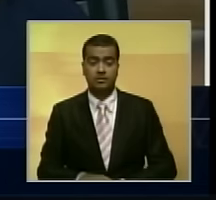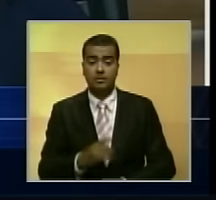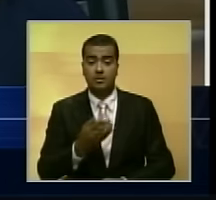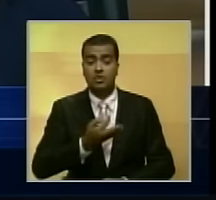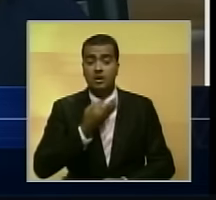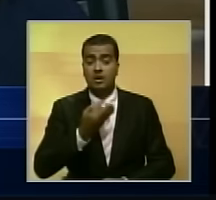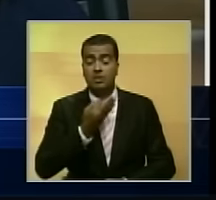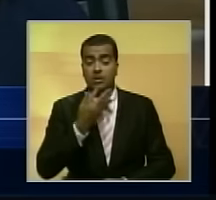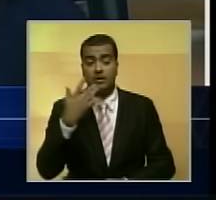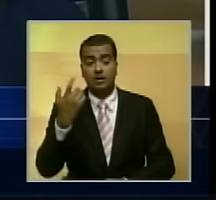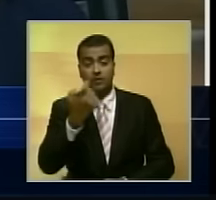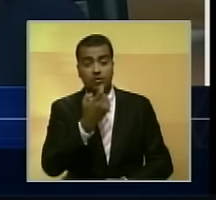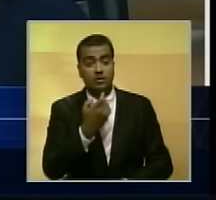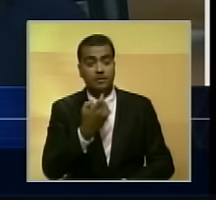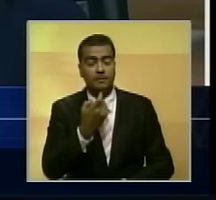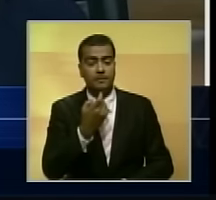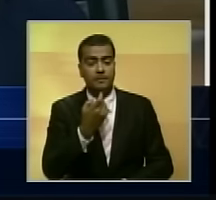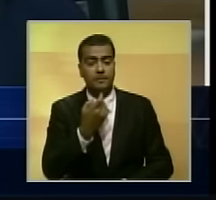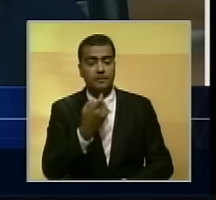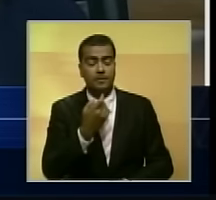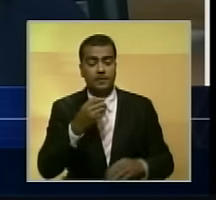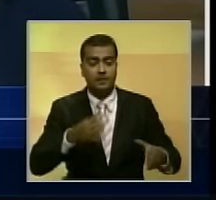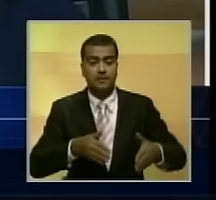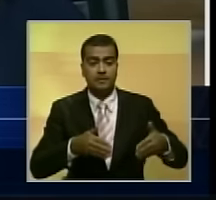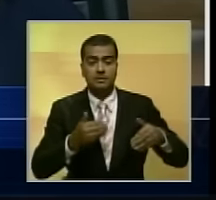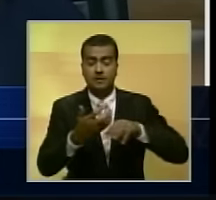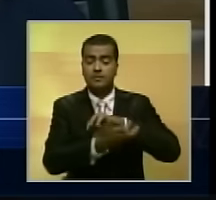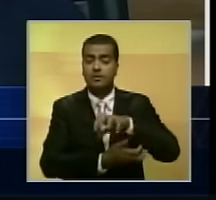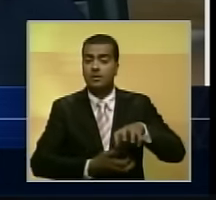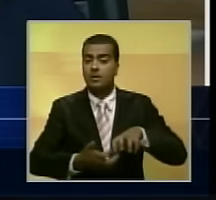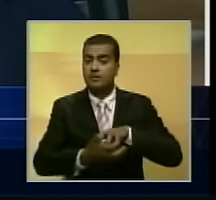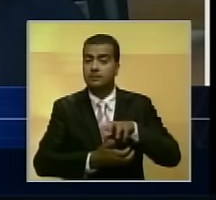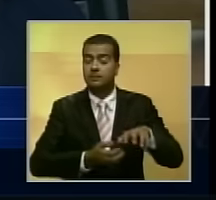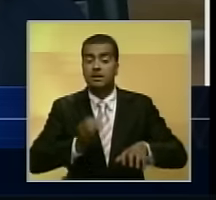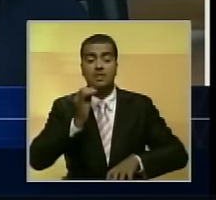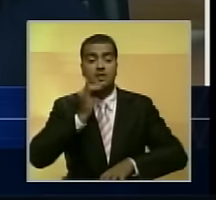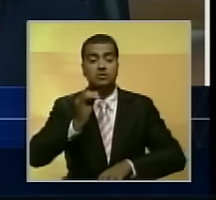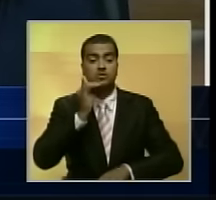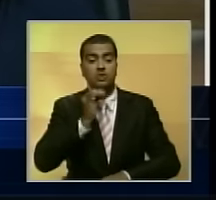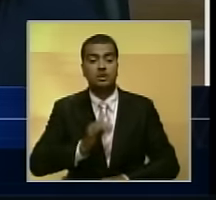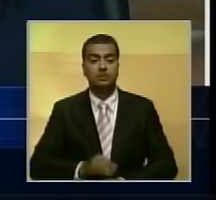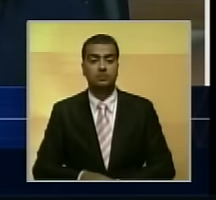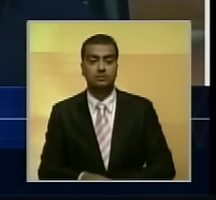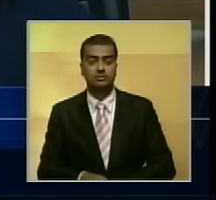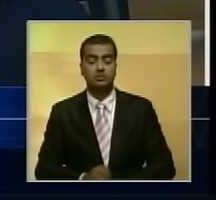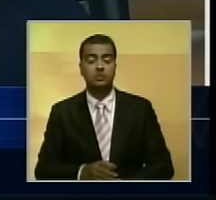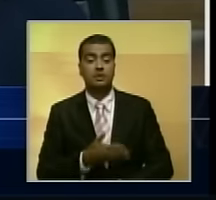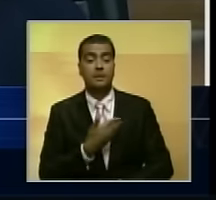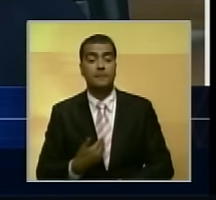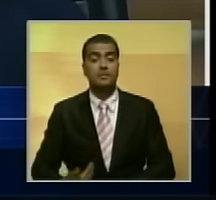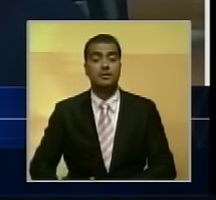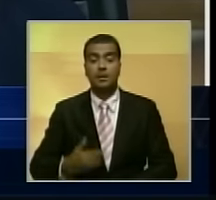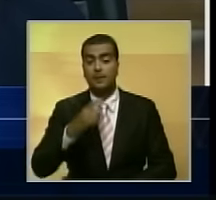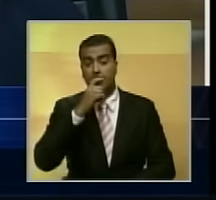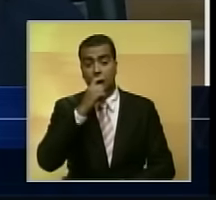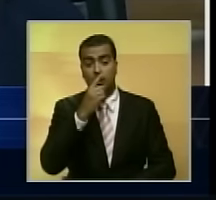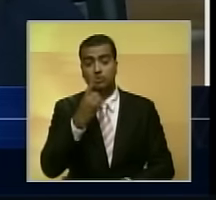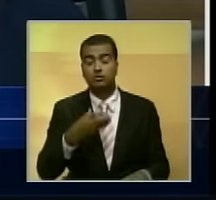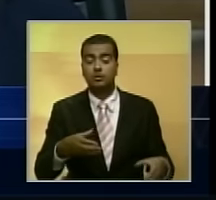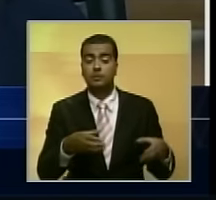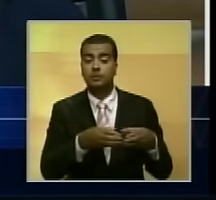lenguaje que lo que busca es la génesis del fascismo, y hay que denunciarlo. Y por eso el presidente Maduro ha creado una